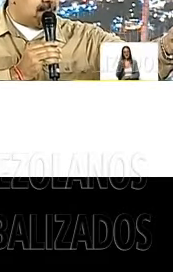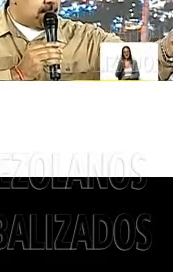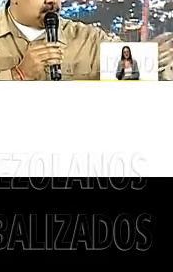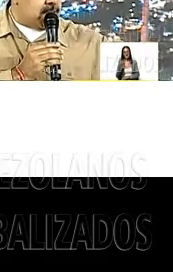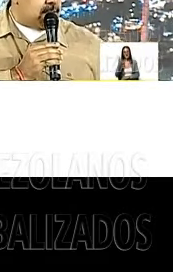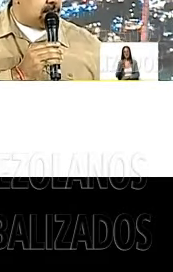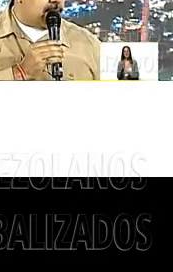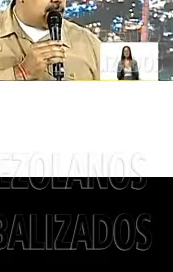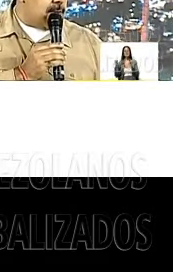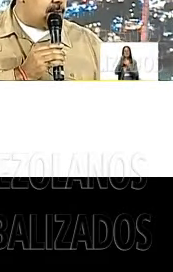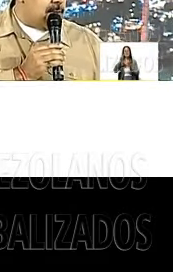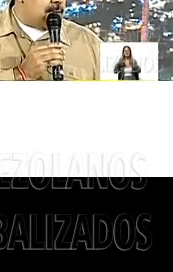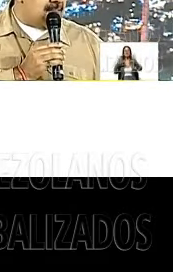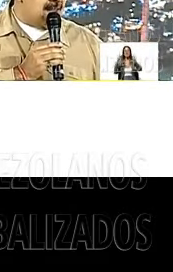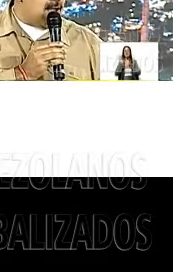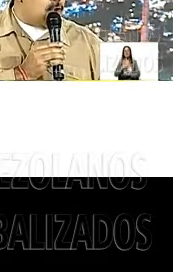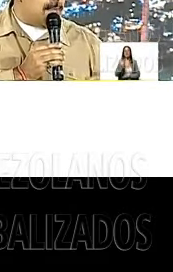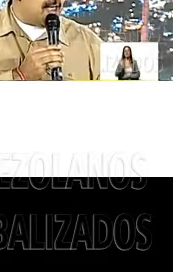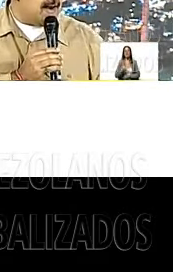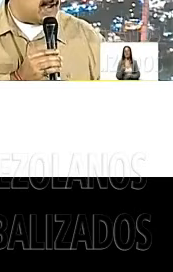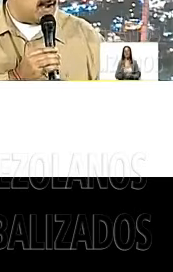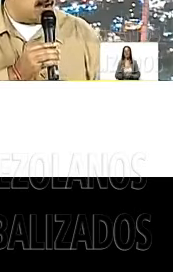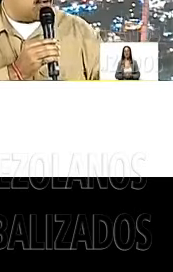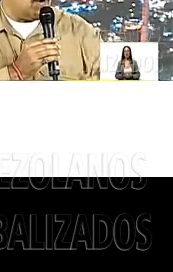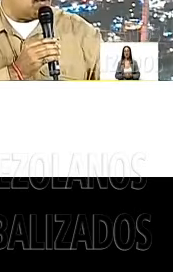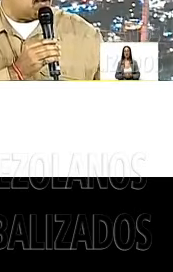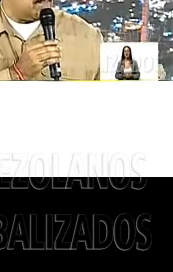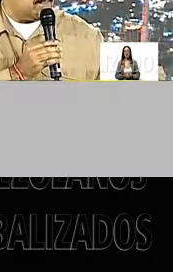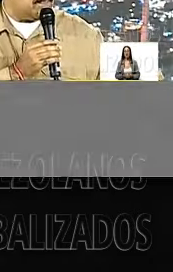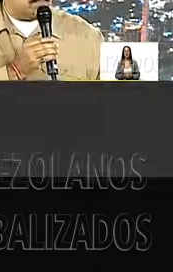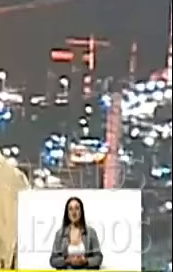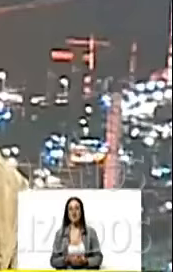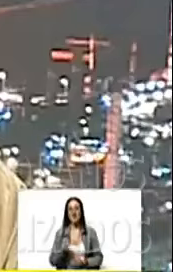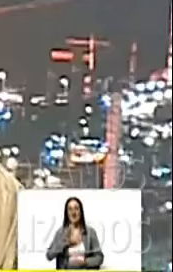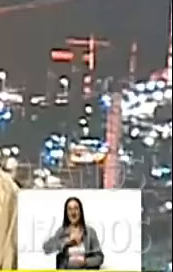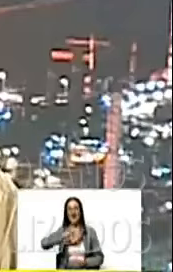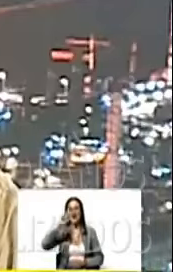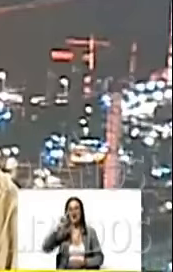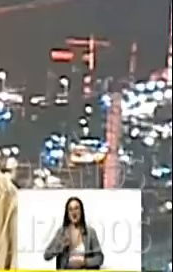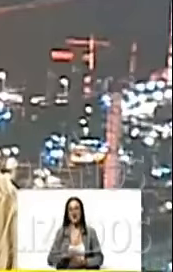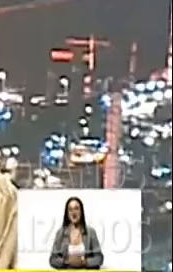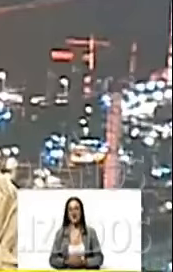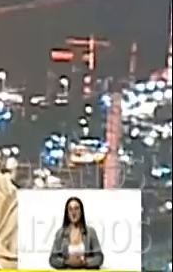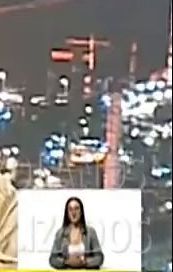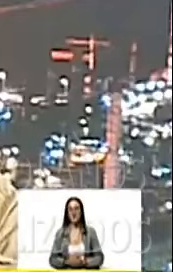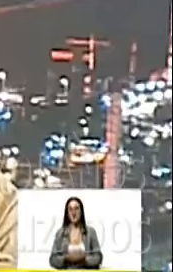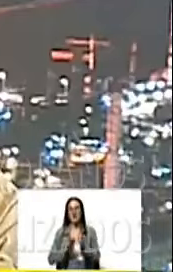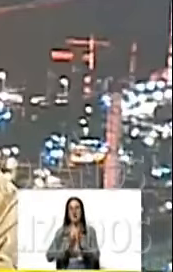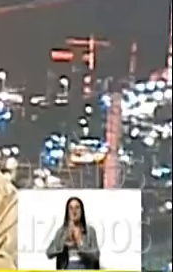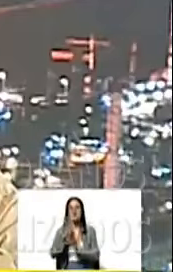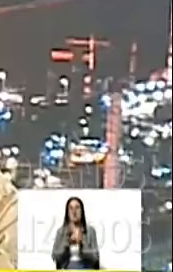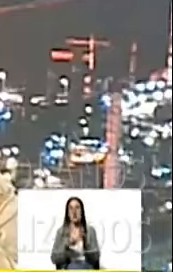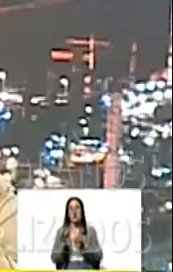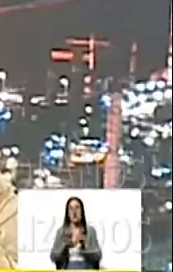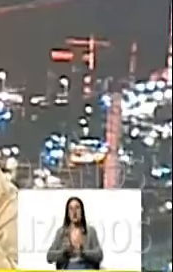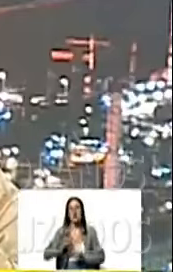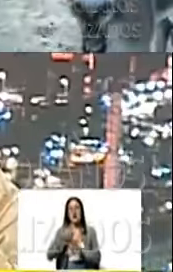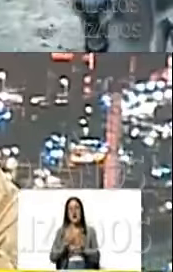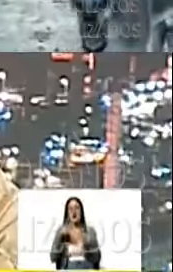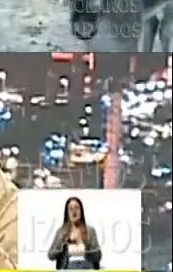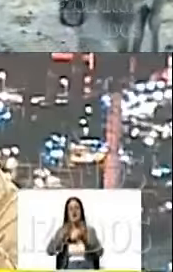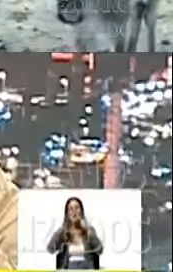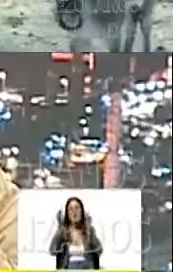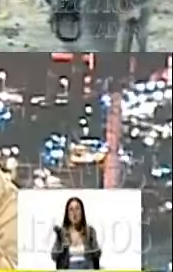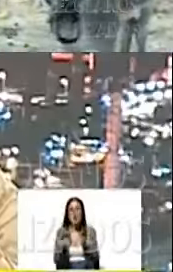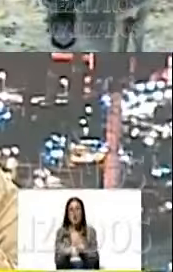del 17% de la economía real, es un récord. Es el crecimiento económico más grande del